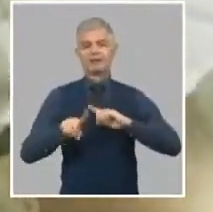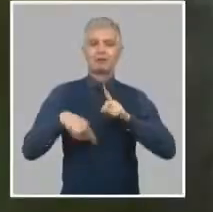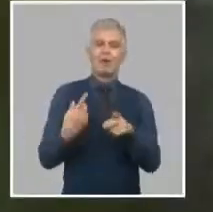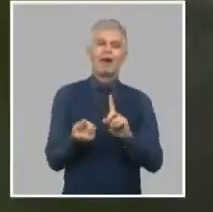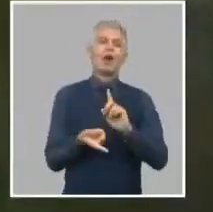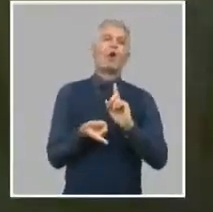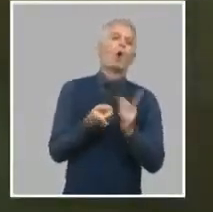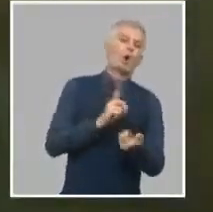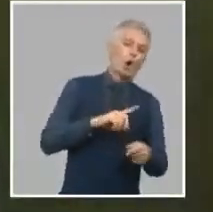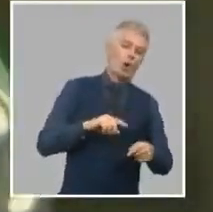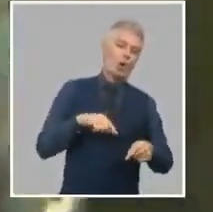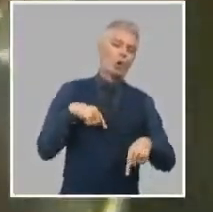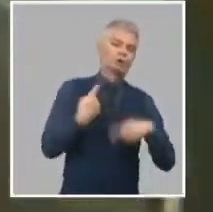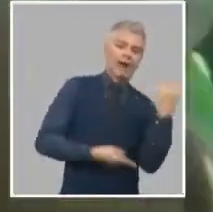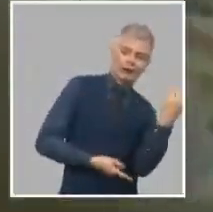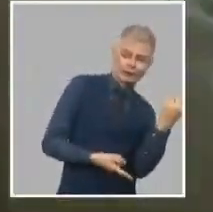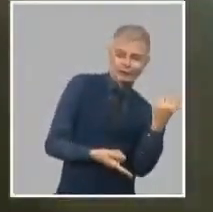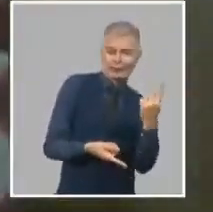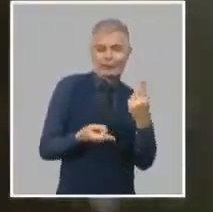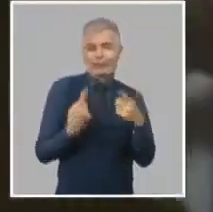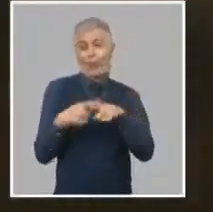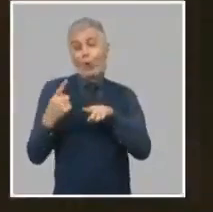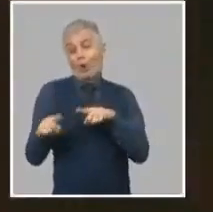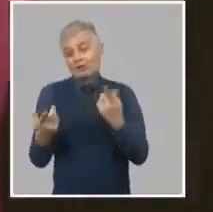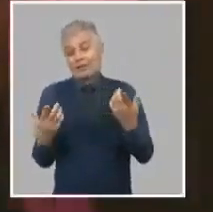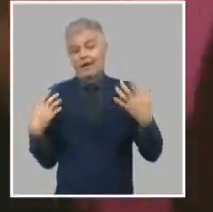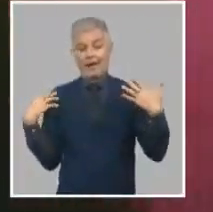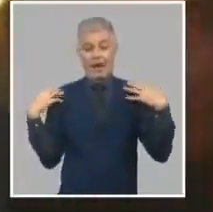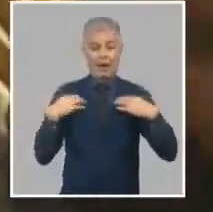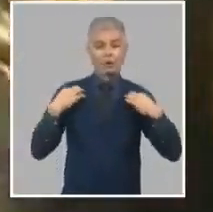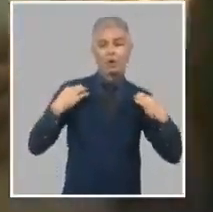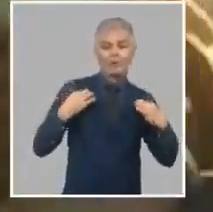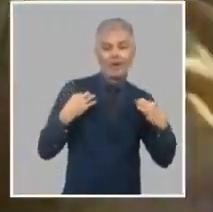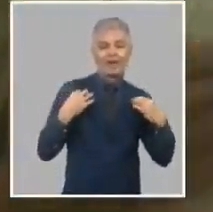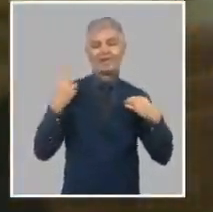módulos de verano, por así decirlo.